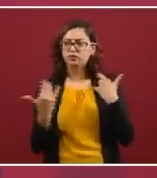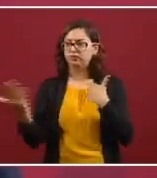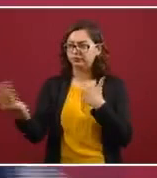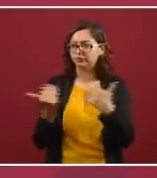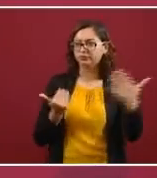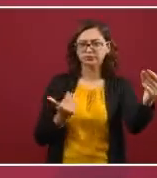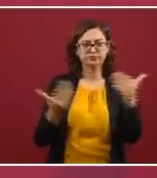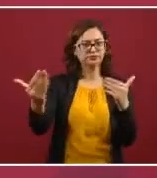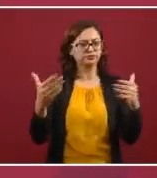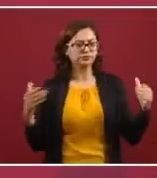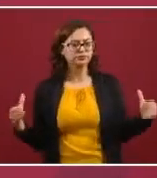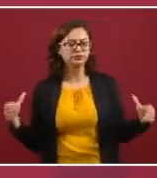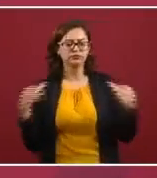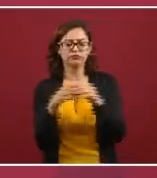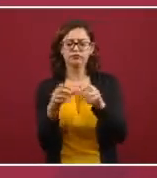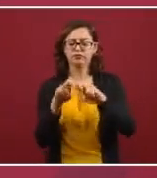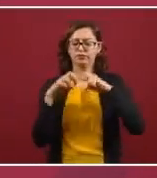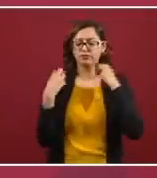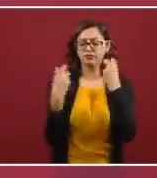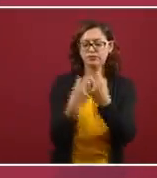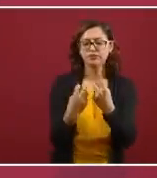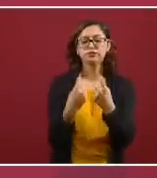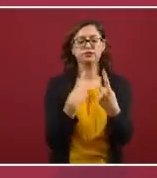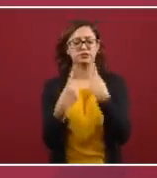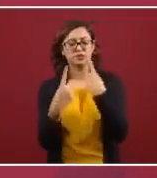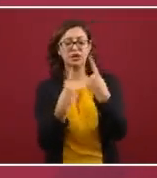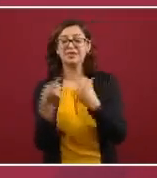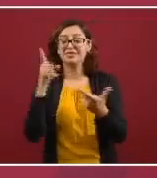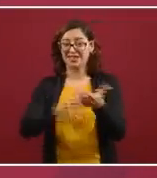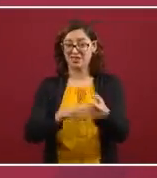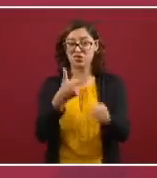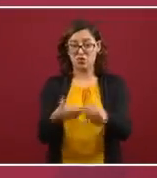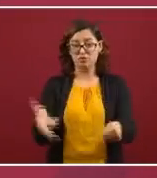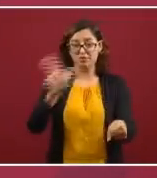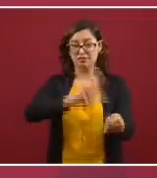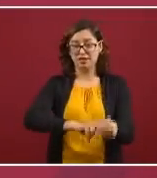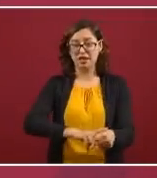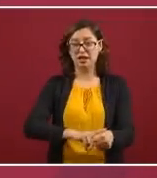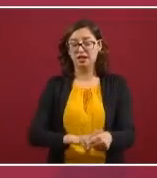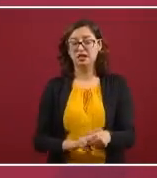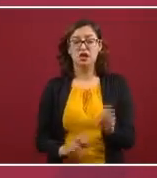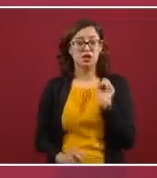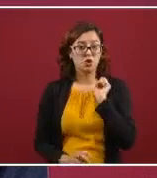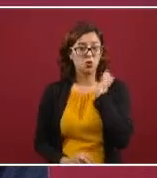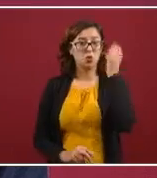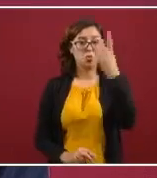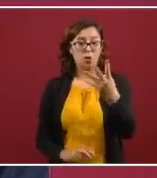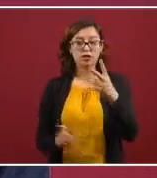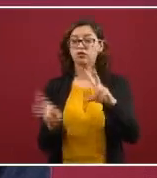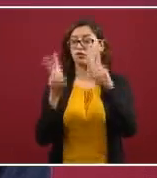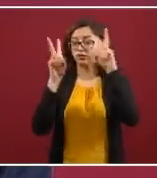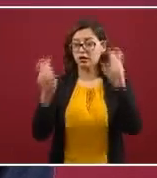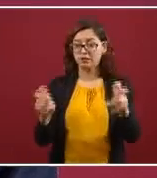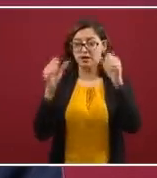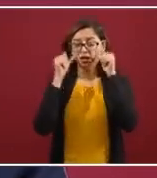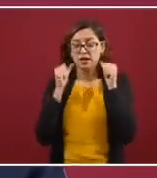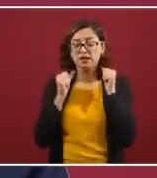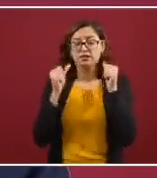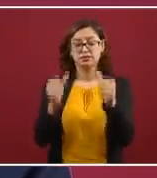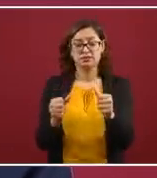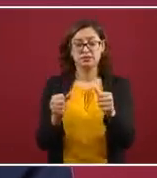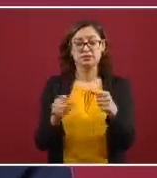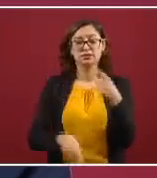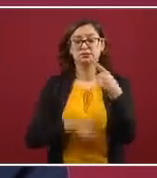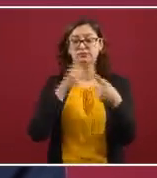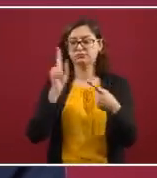tratar con adolescentes, donde están los hospitales, 4 temas: la